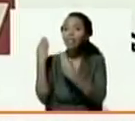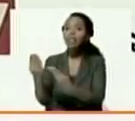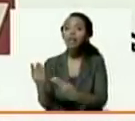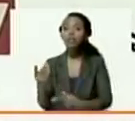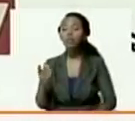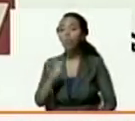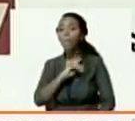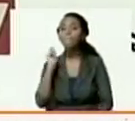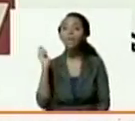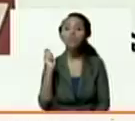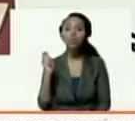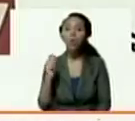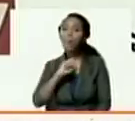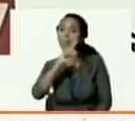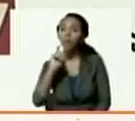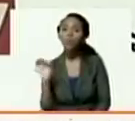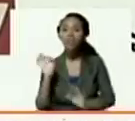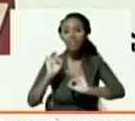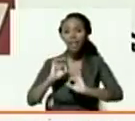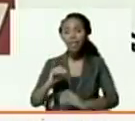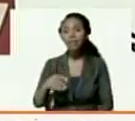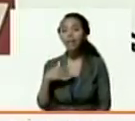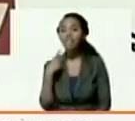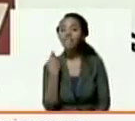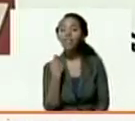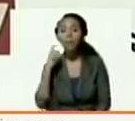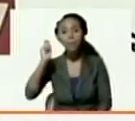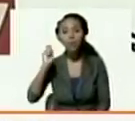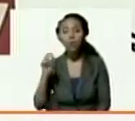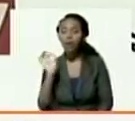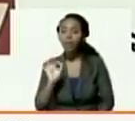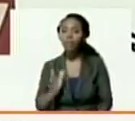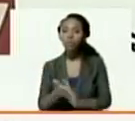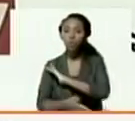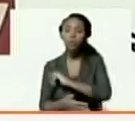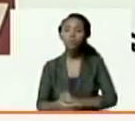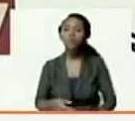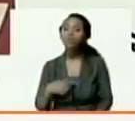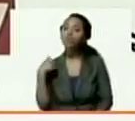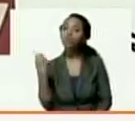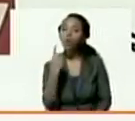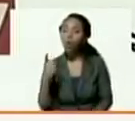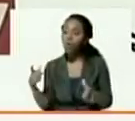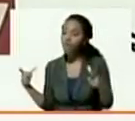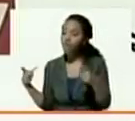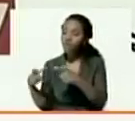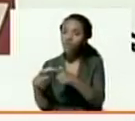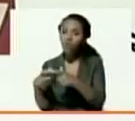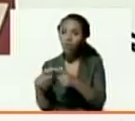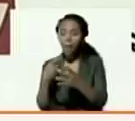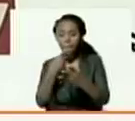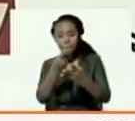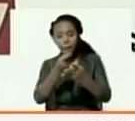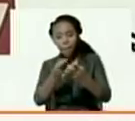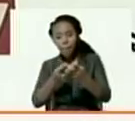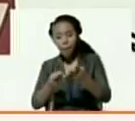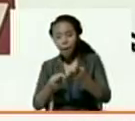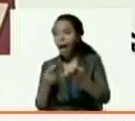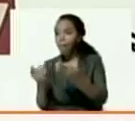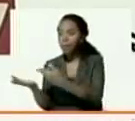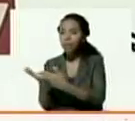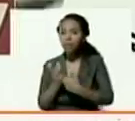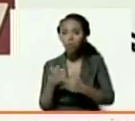le preguntamos si le falta la pensión, de qué partido es. Solo basta que reúna los requisitos para recibir la